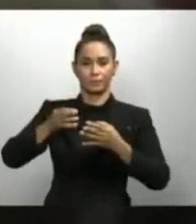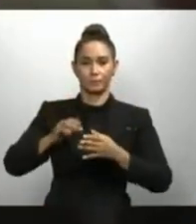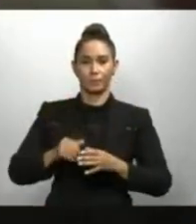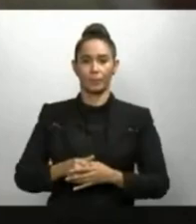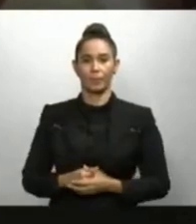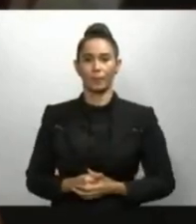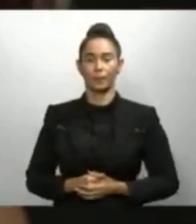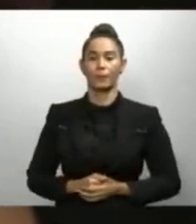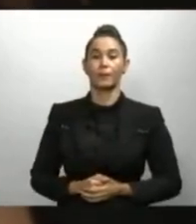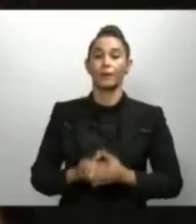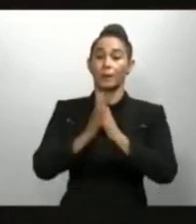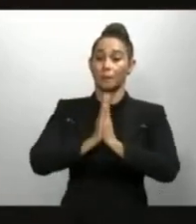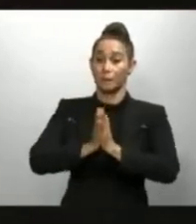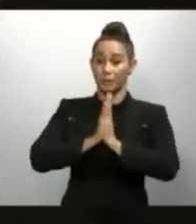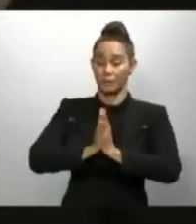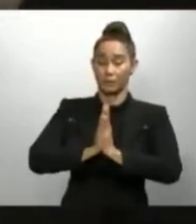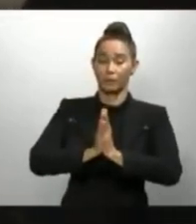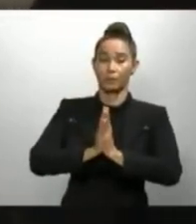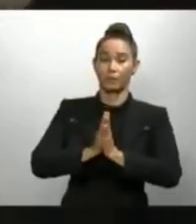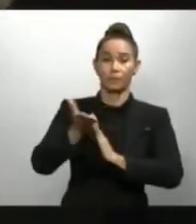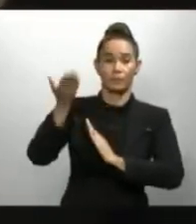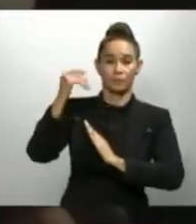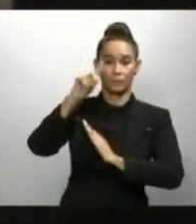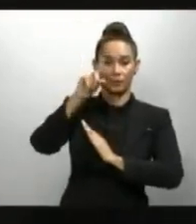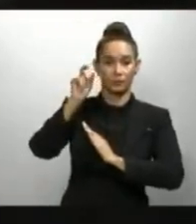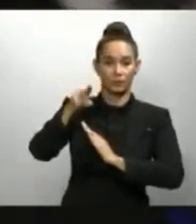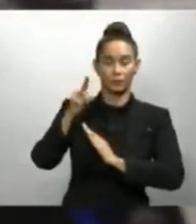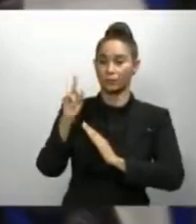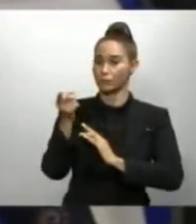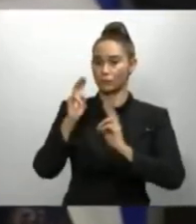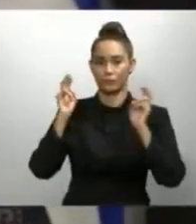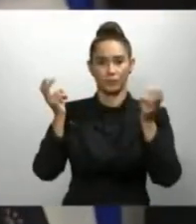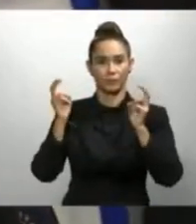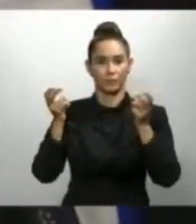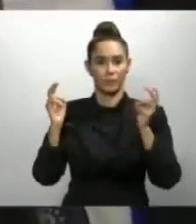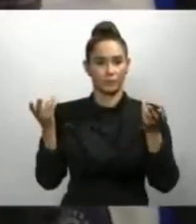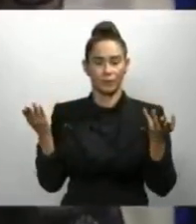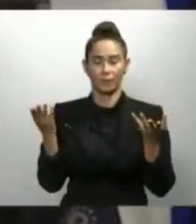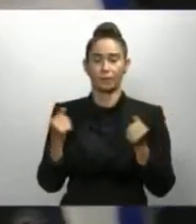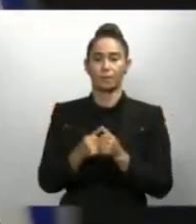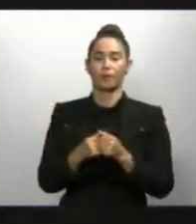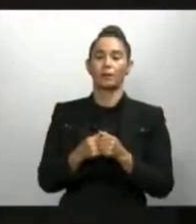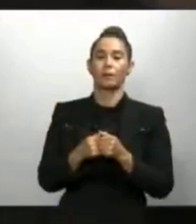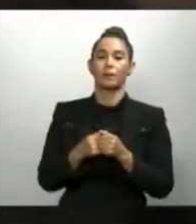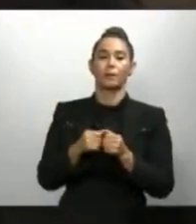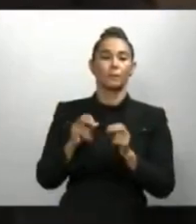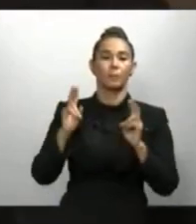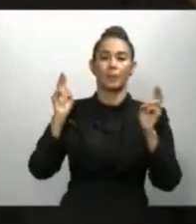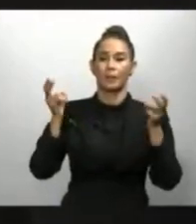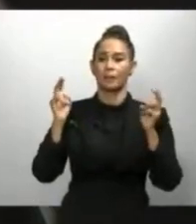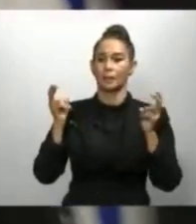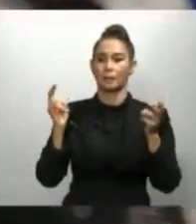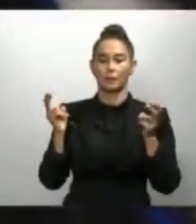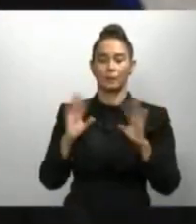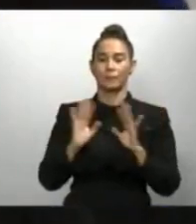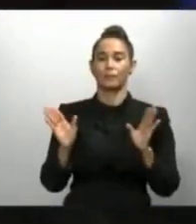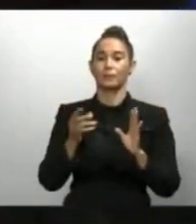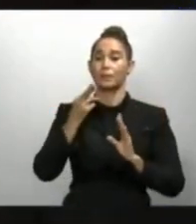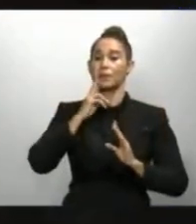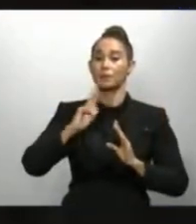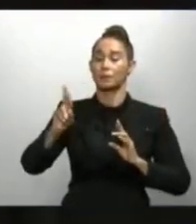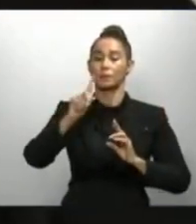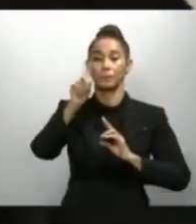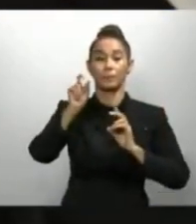Ya pedimos anteriormente que las preguntas se circunscribieran al tema. Pero si no pueden hablar estamos, del tema. Al tema no vamos a hablar, a responder